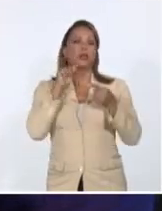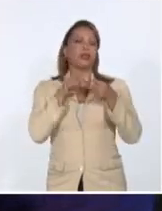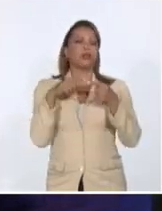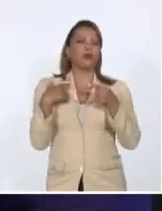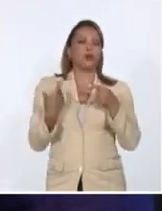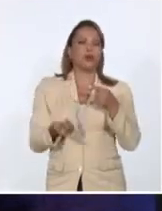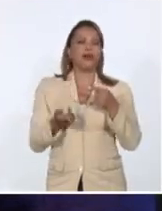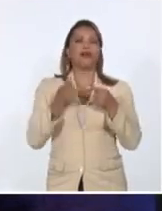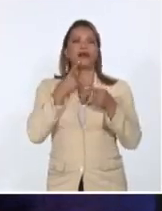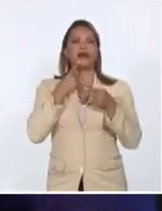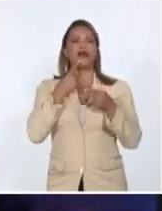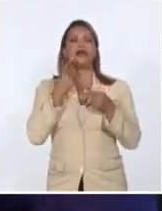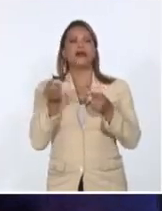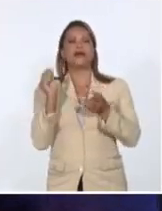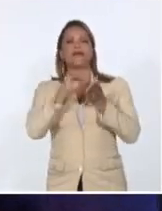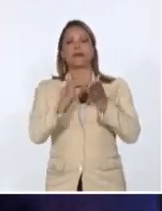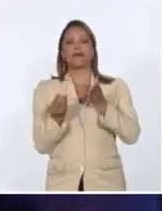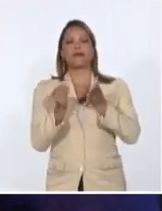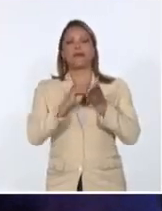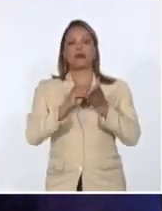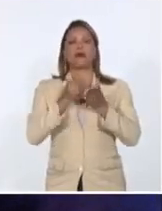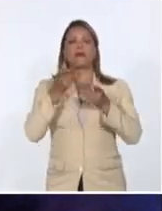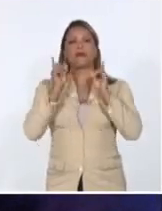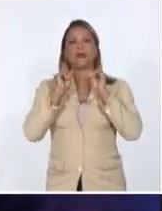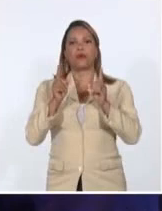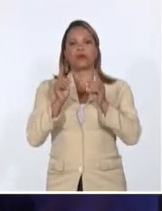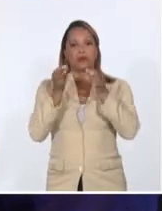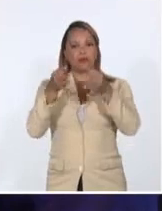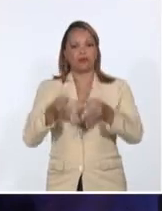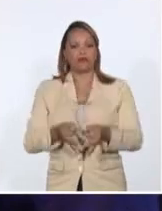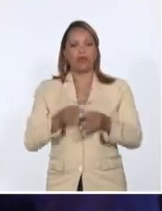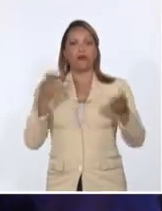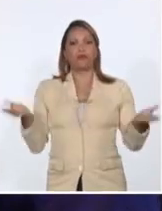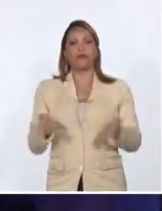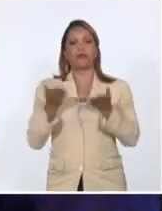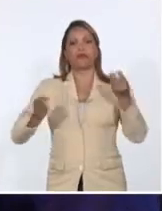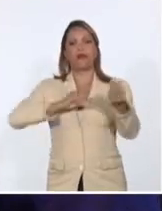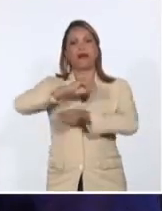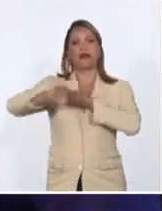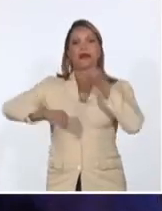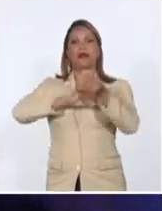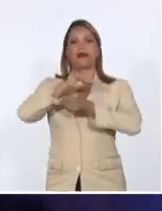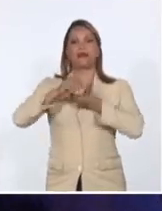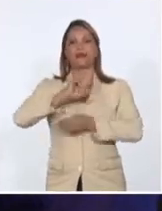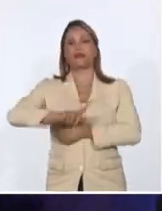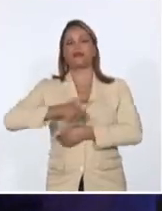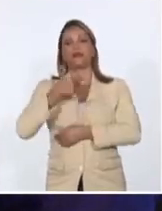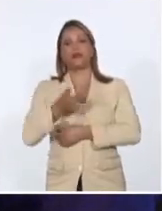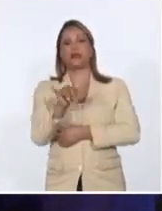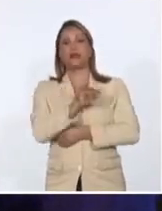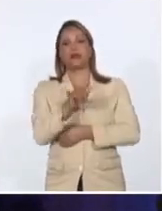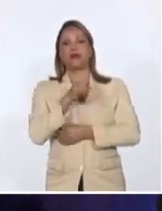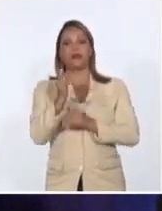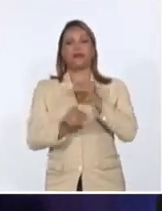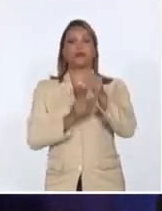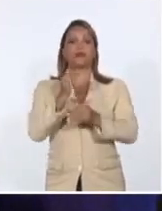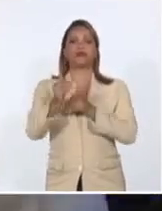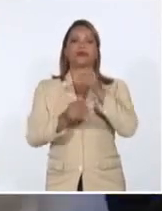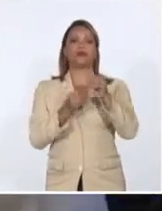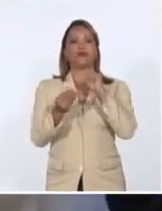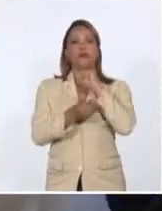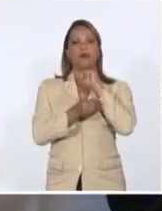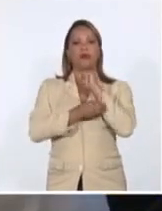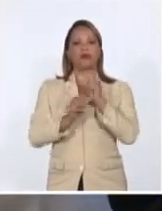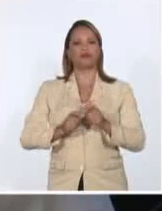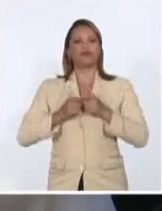a la adopción de políticas públicas efectivas, promover la transformación cultural y propiciar procesos de